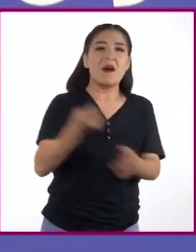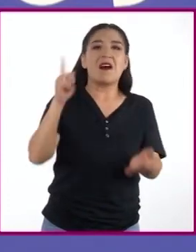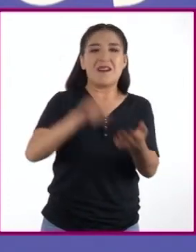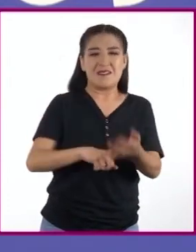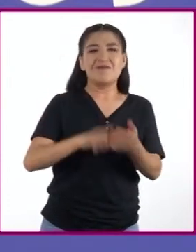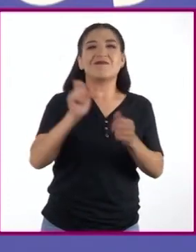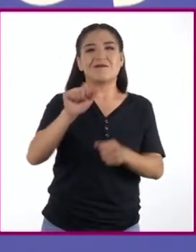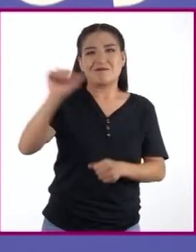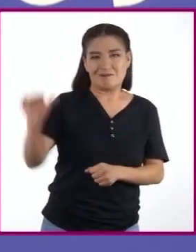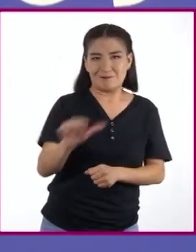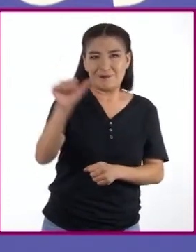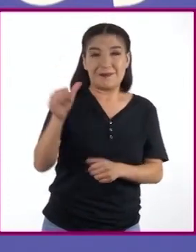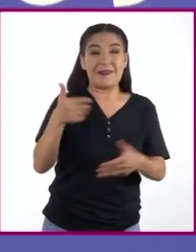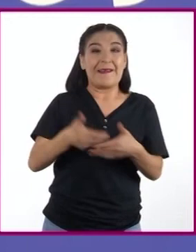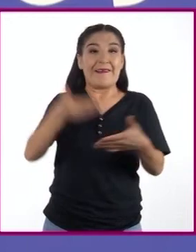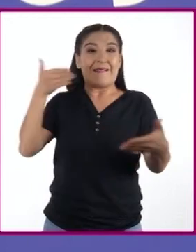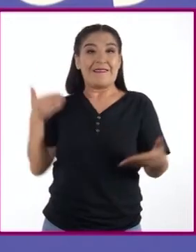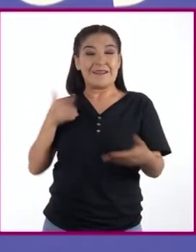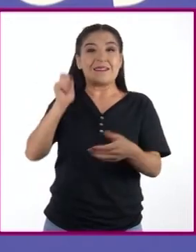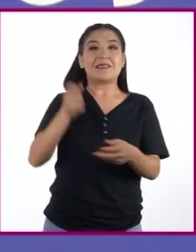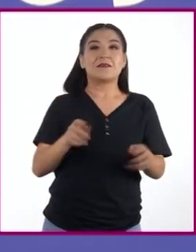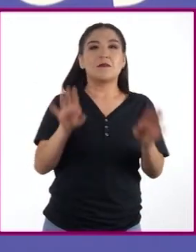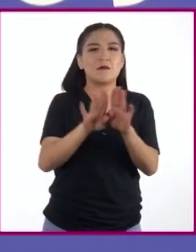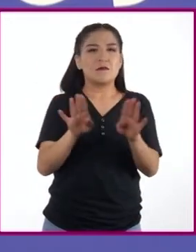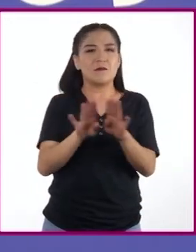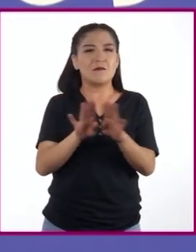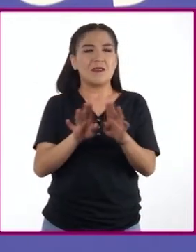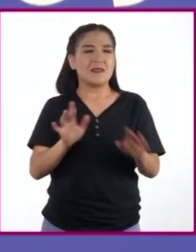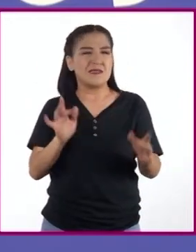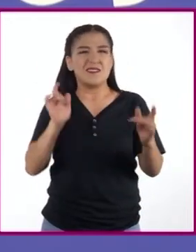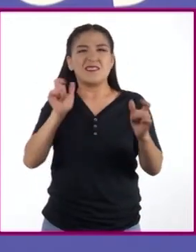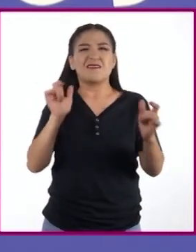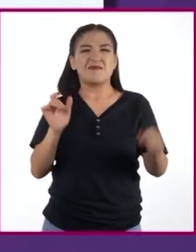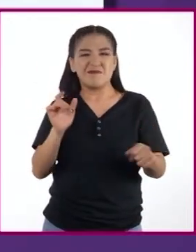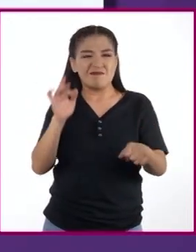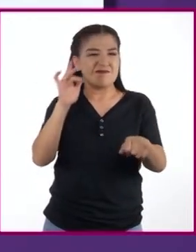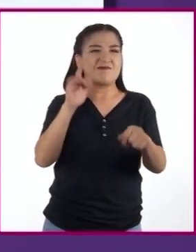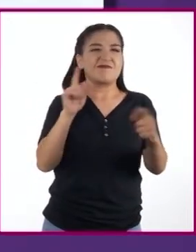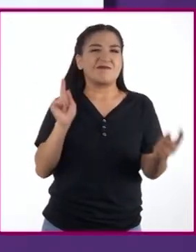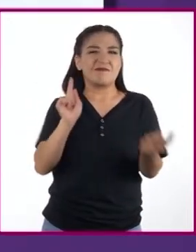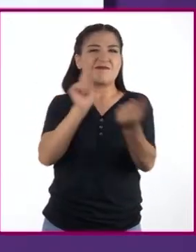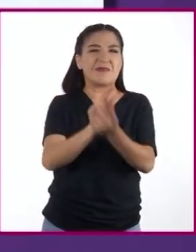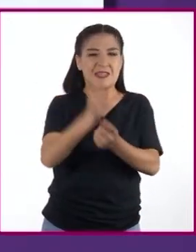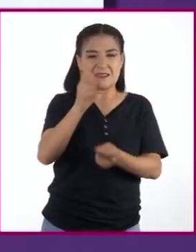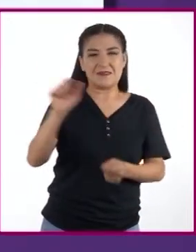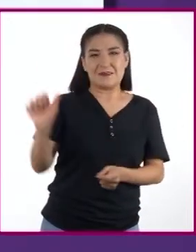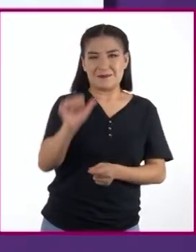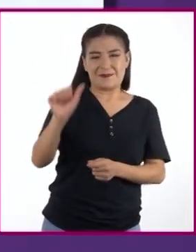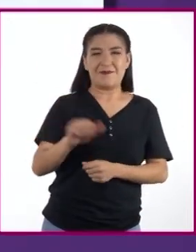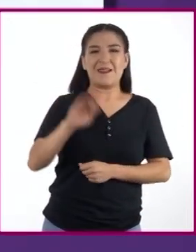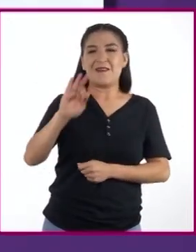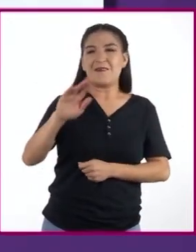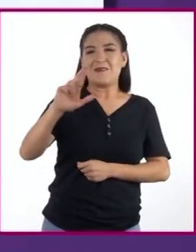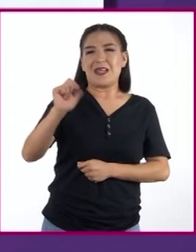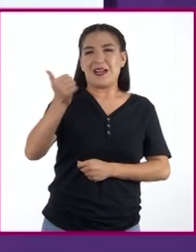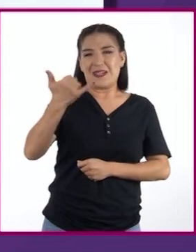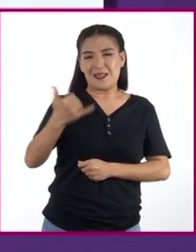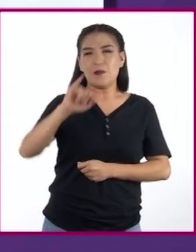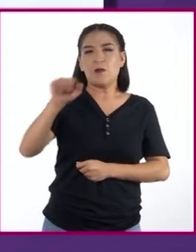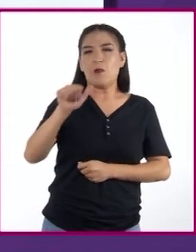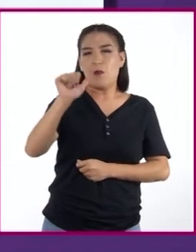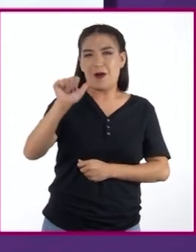asiáticos antes de iniciarse el contacto directo con Asia. Fray Juan de Zumárraga, por